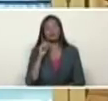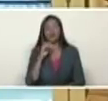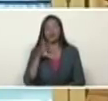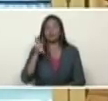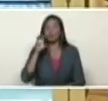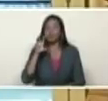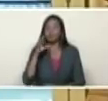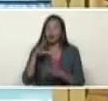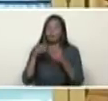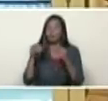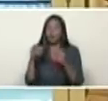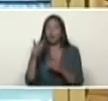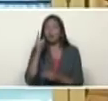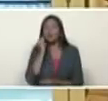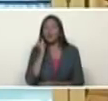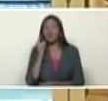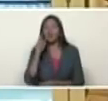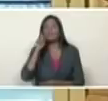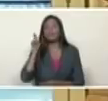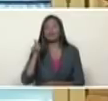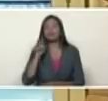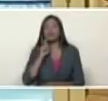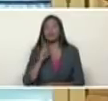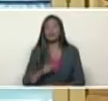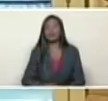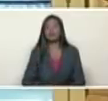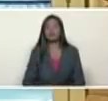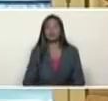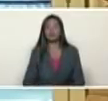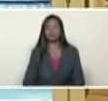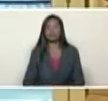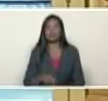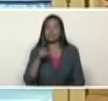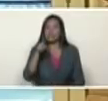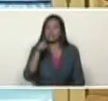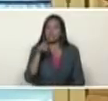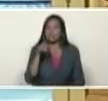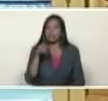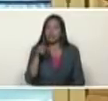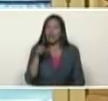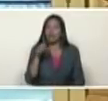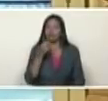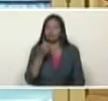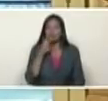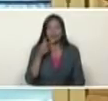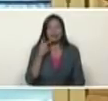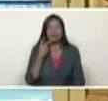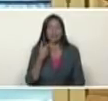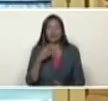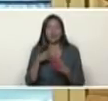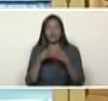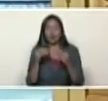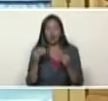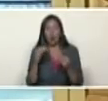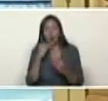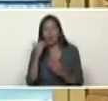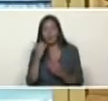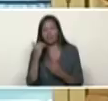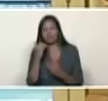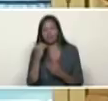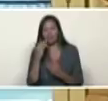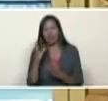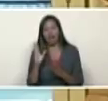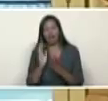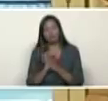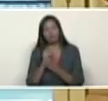de atención de nuestras mujeres embarazadas es el momento más hermoso para estar cerca de la